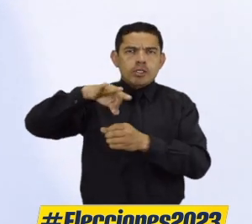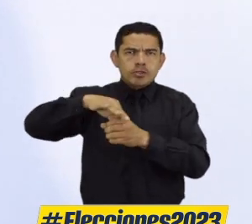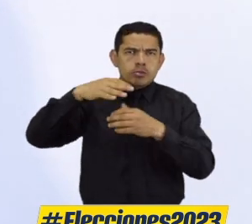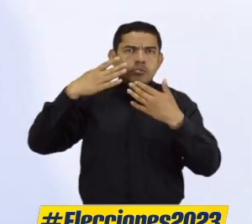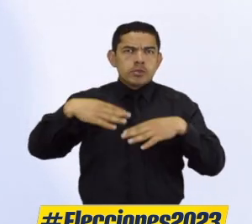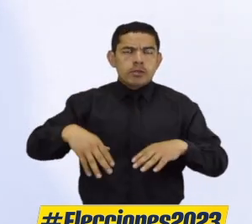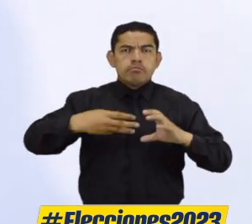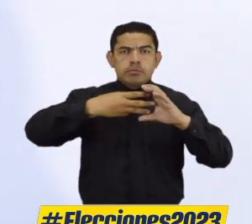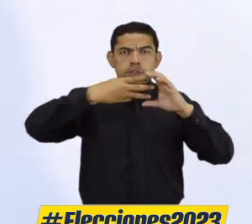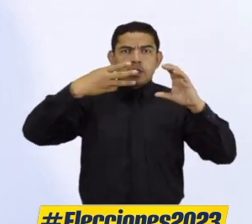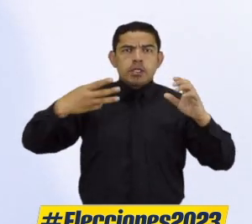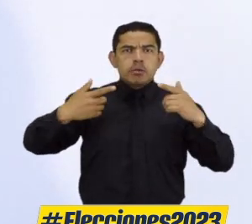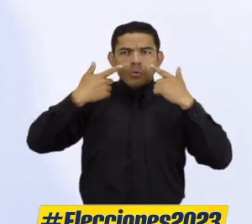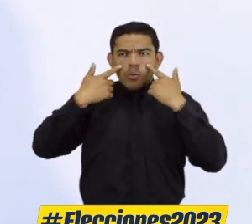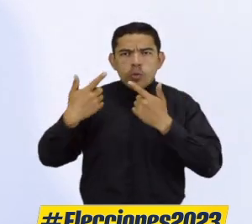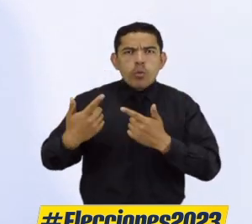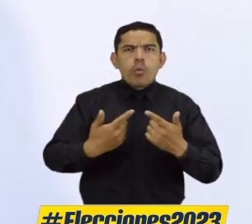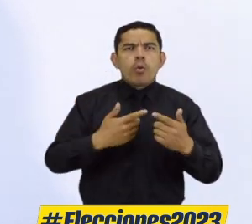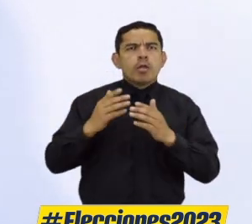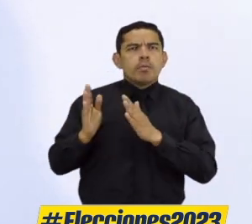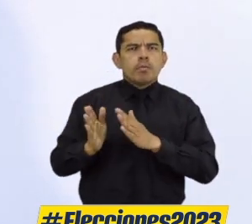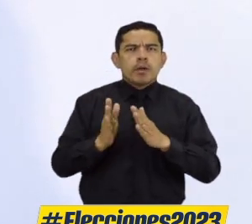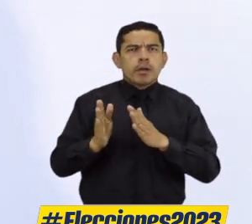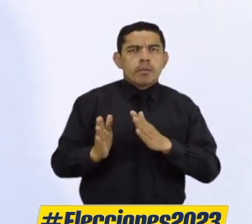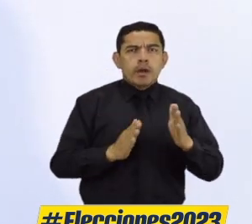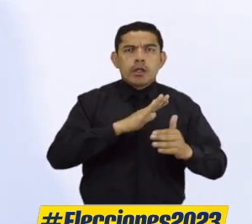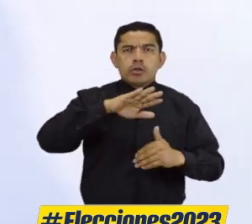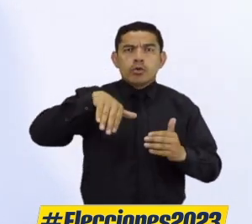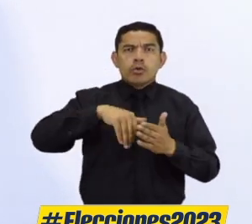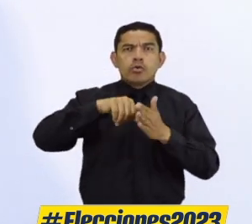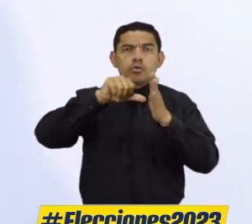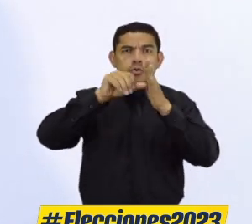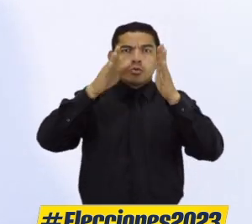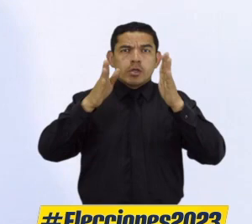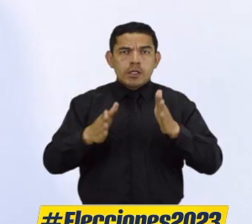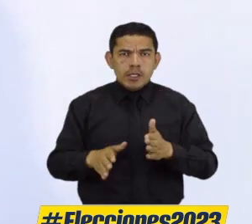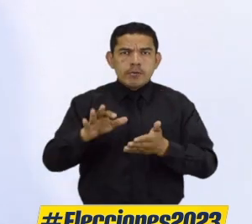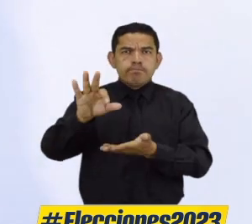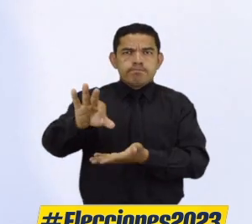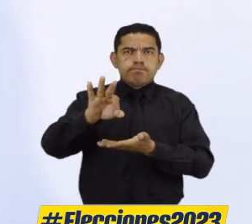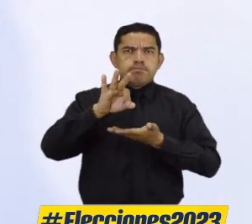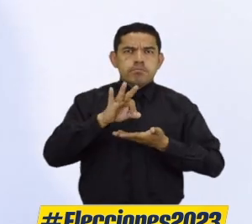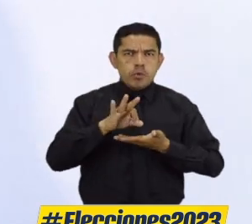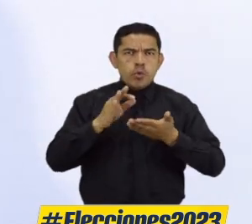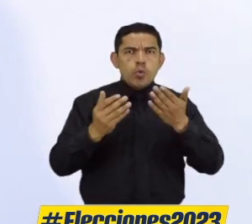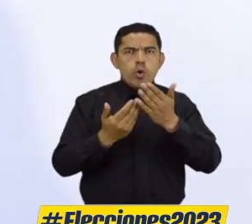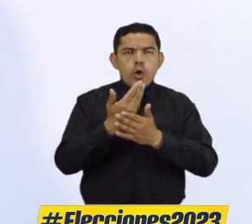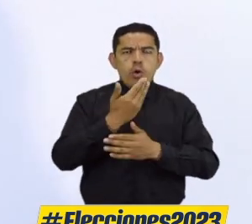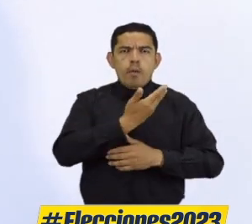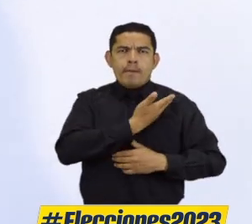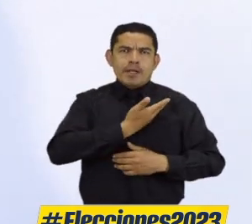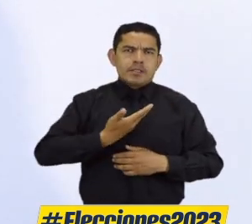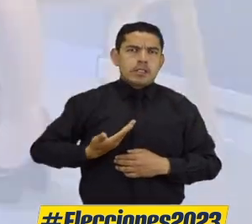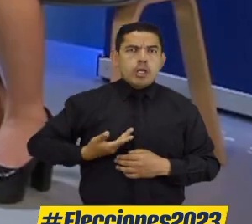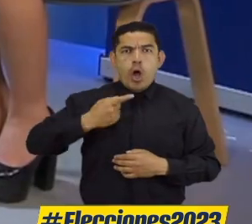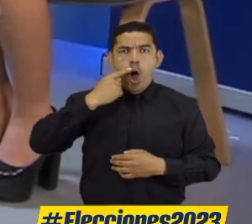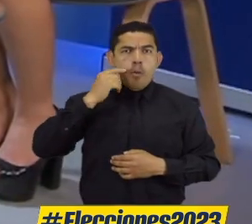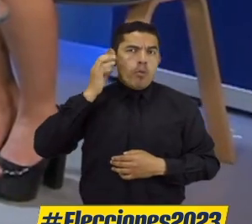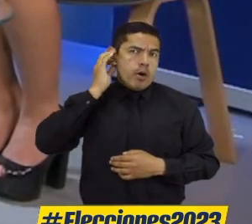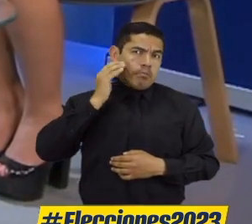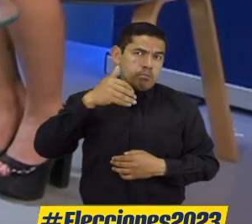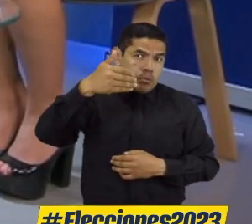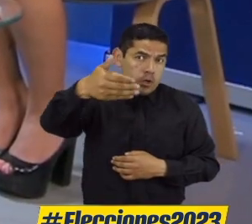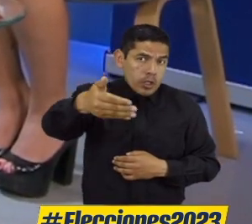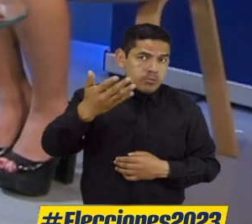Nacional Electoral está preparado para que la ciudadanía pueda elegir a su presidente o presidenta de la República, dando